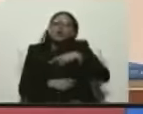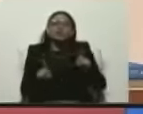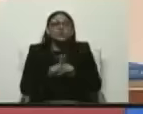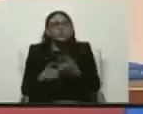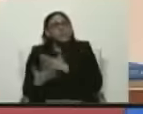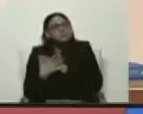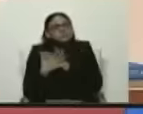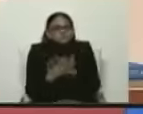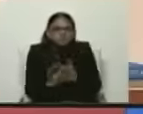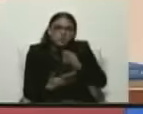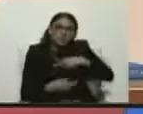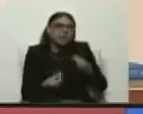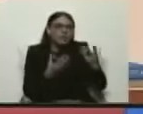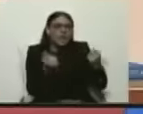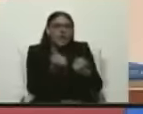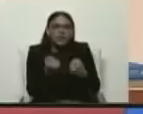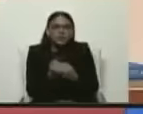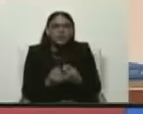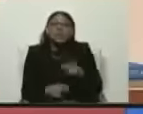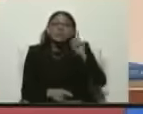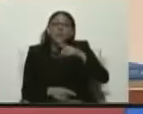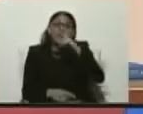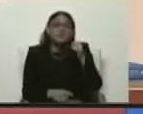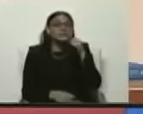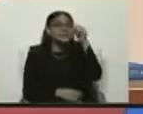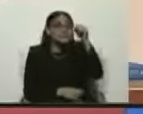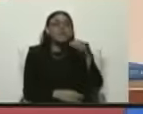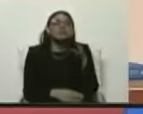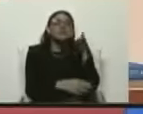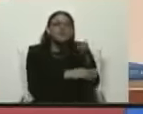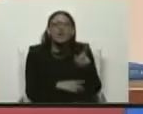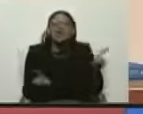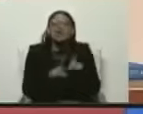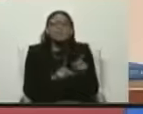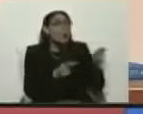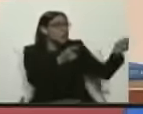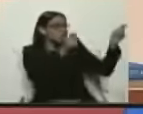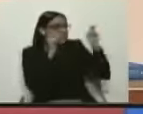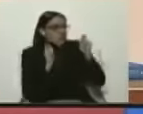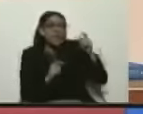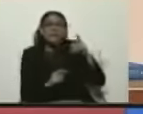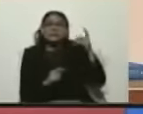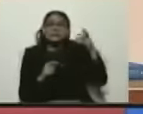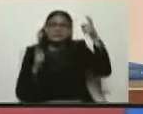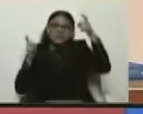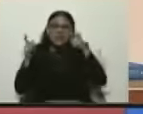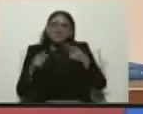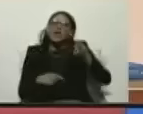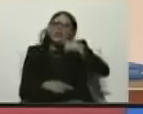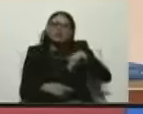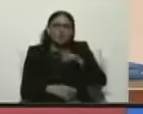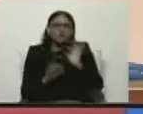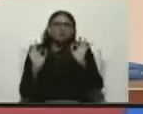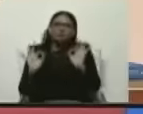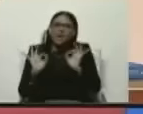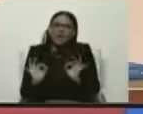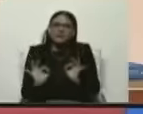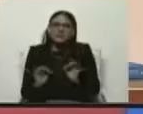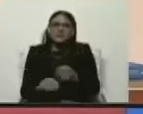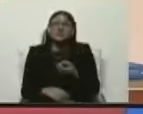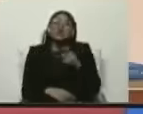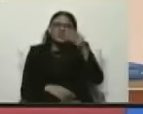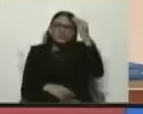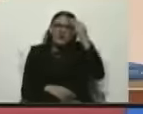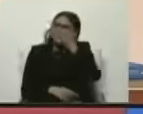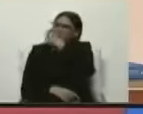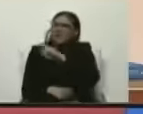hermano presidente, tal cual estuvo el comandante Chávez. Tal cual. Nosotros somos así. ¿Y saben que algo le arde a la